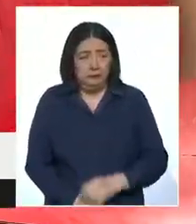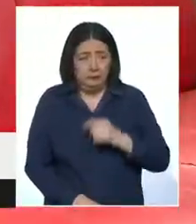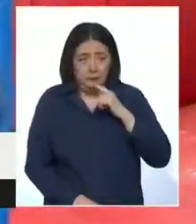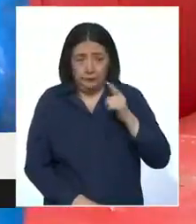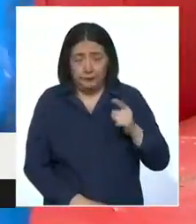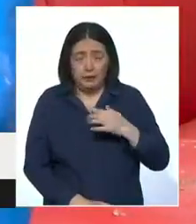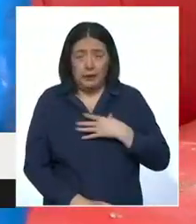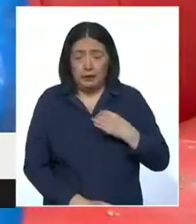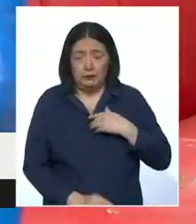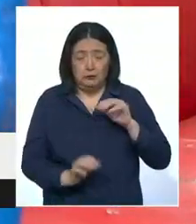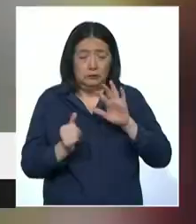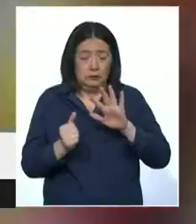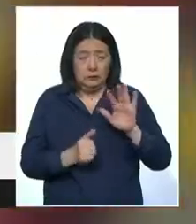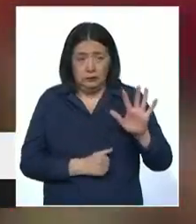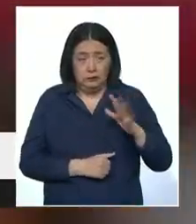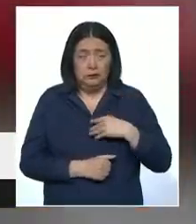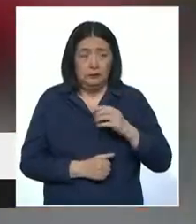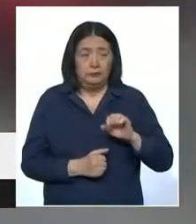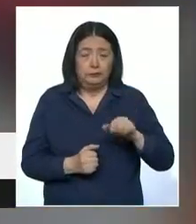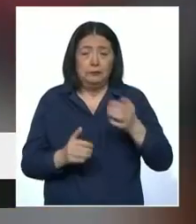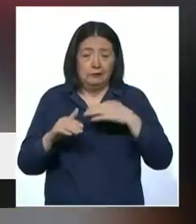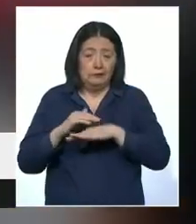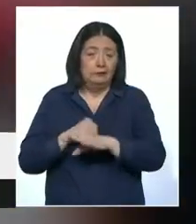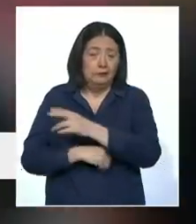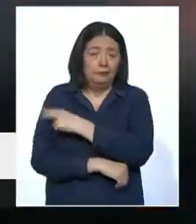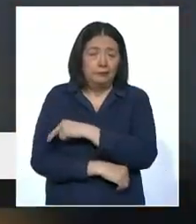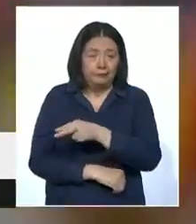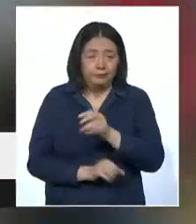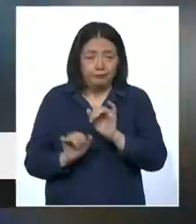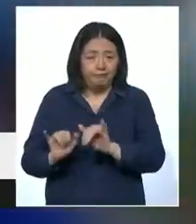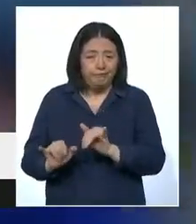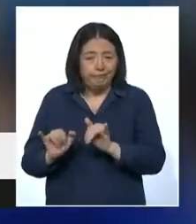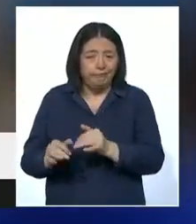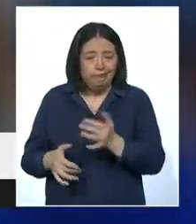de 65 años continúa hospitalizada.